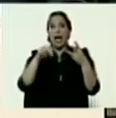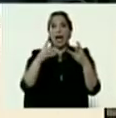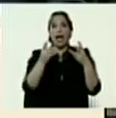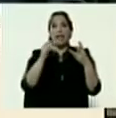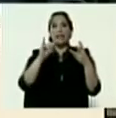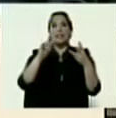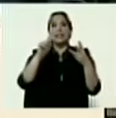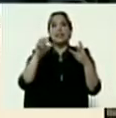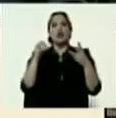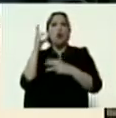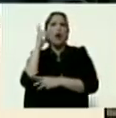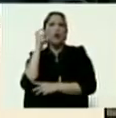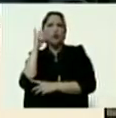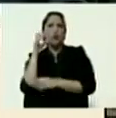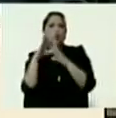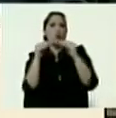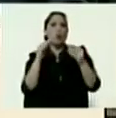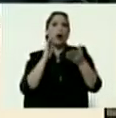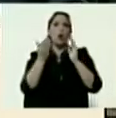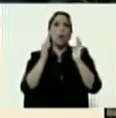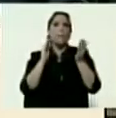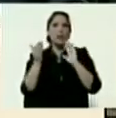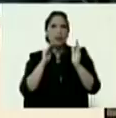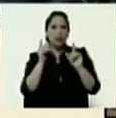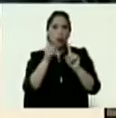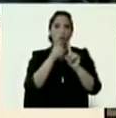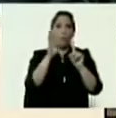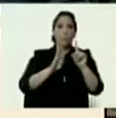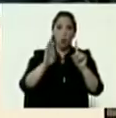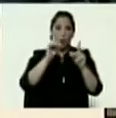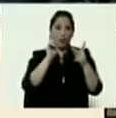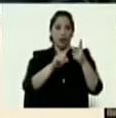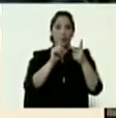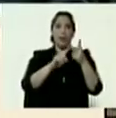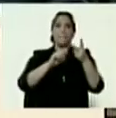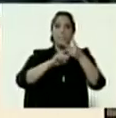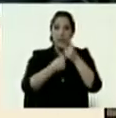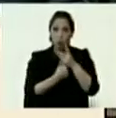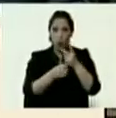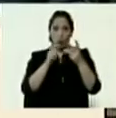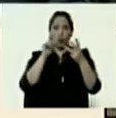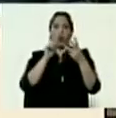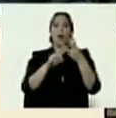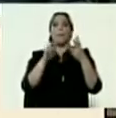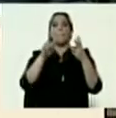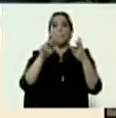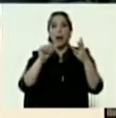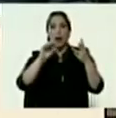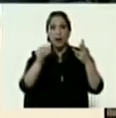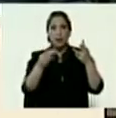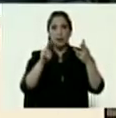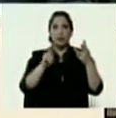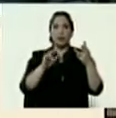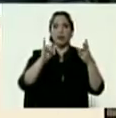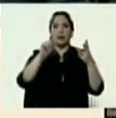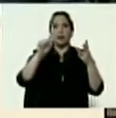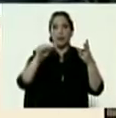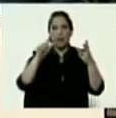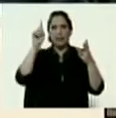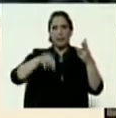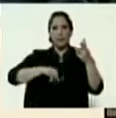toda la conversación entre alias el brother, alias el menor, la vaquita y Juan